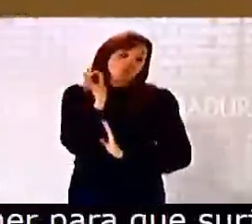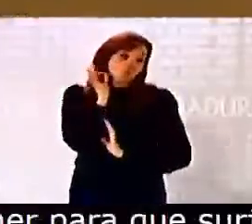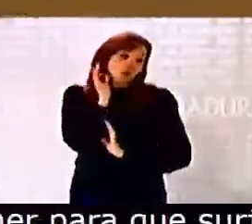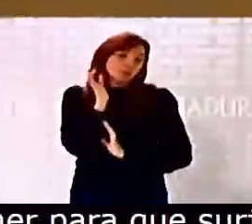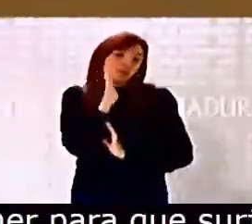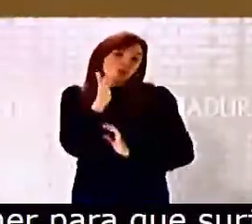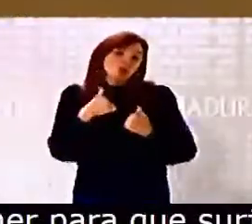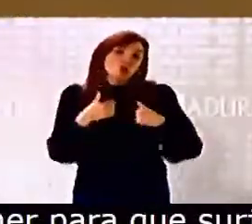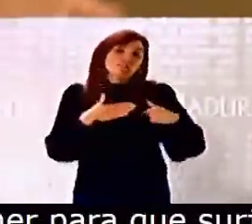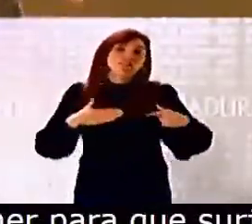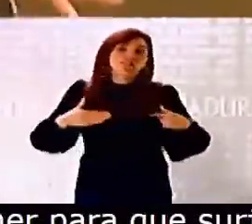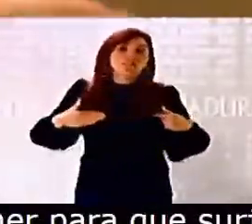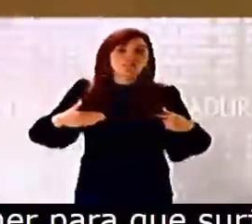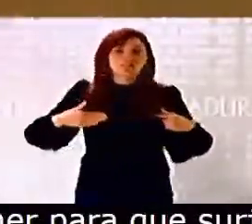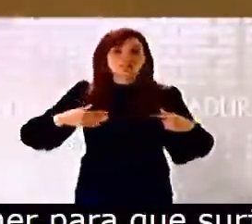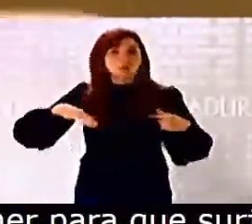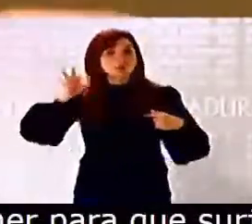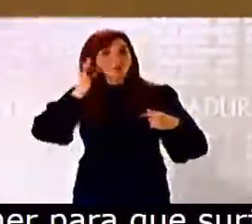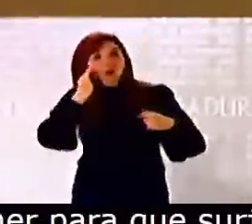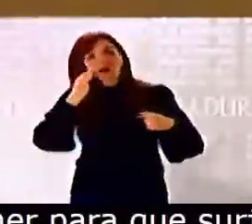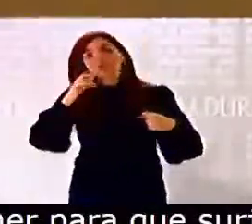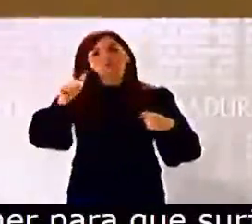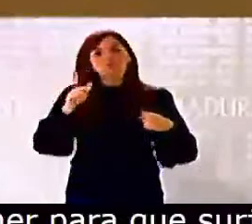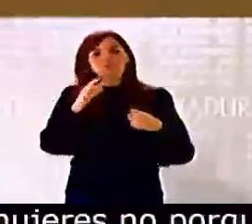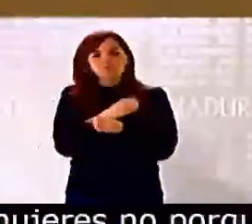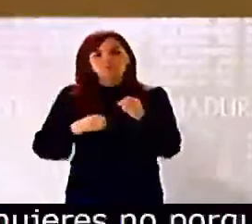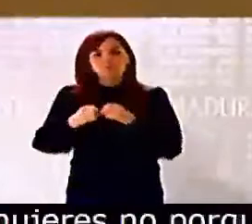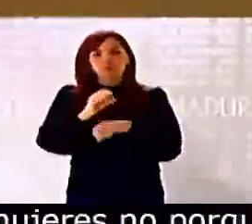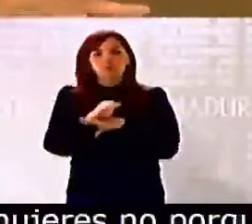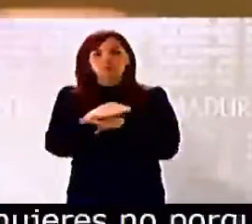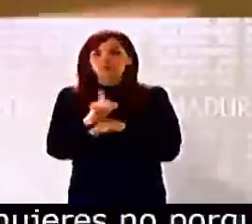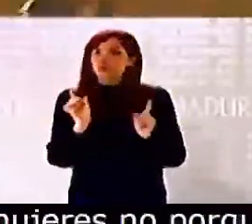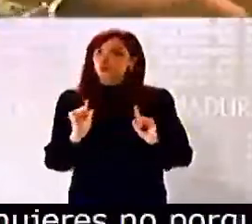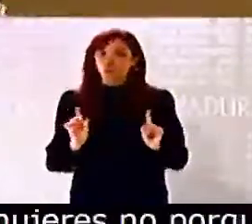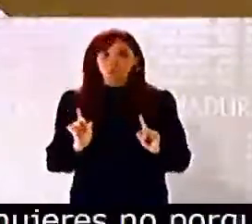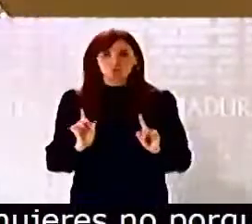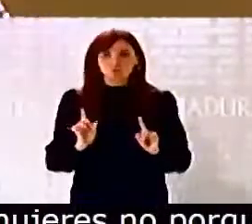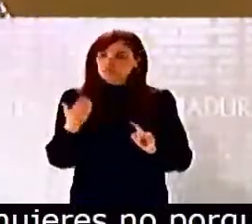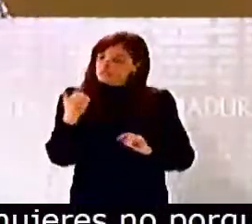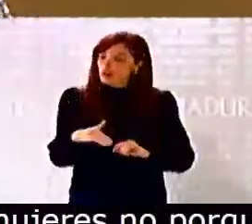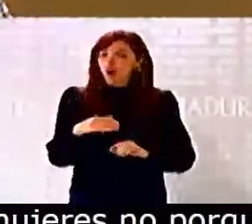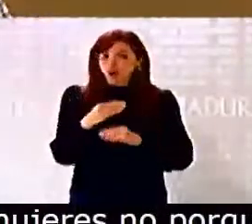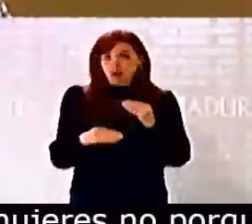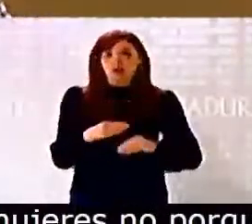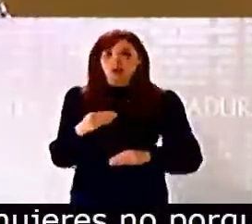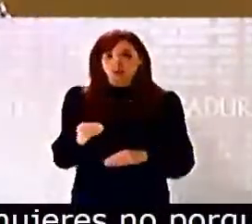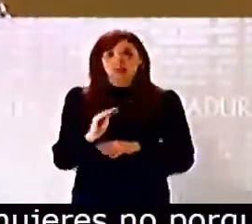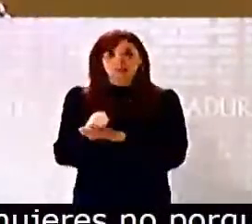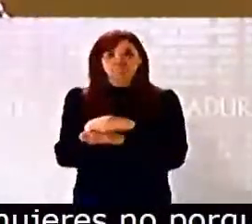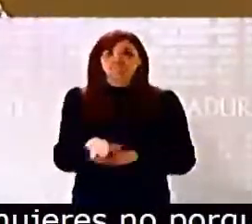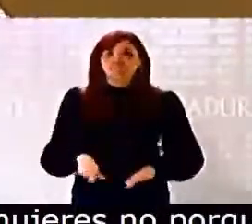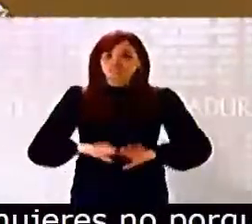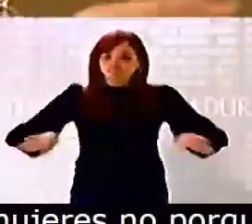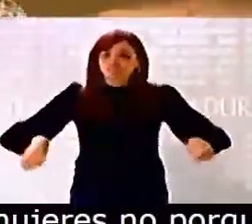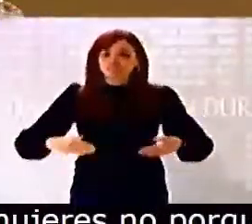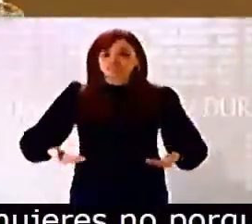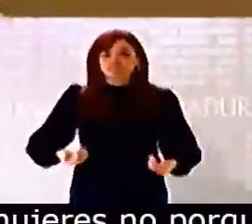porque yo quiera situar a las mujeres en el trabajo de los cuidados, porque las mujeres ya están situadas en el trabajo de los cuidados,